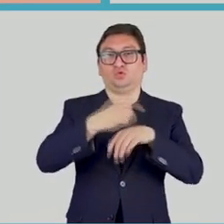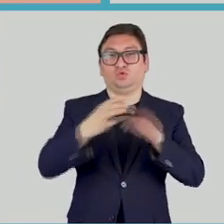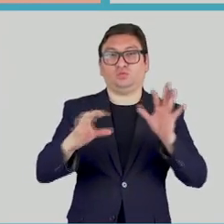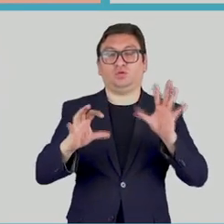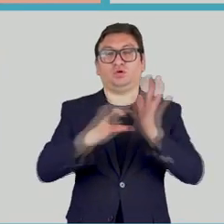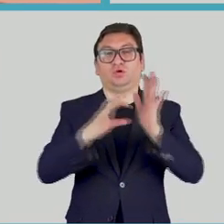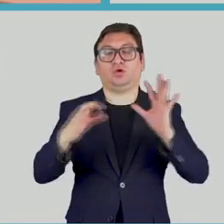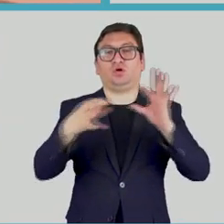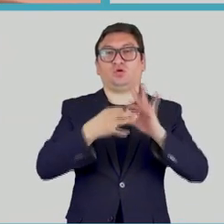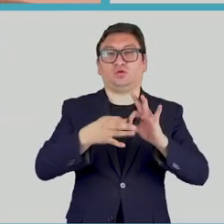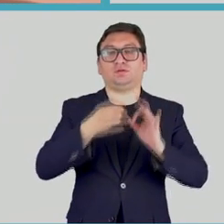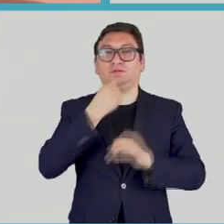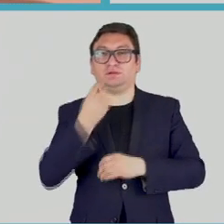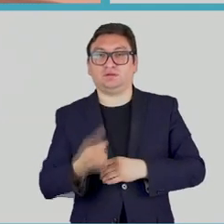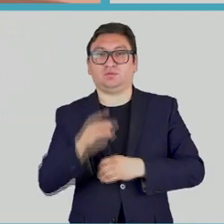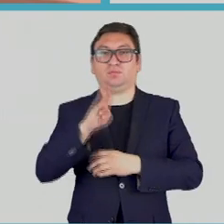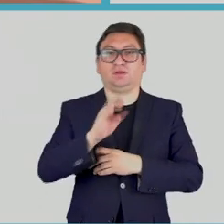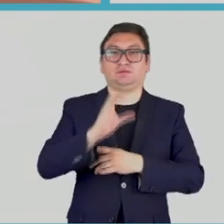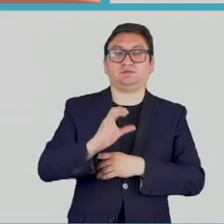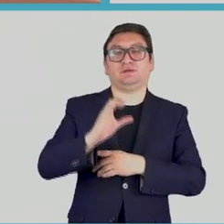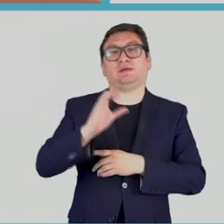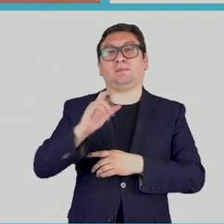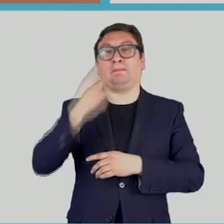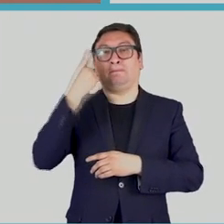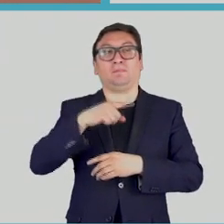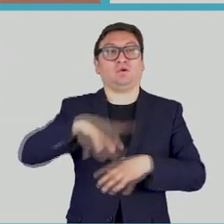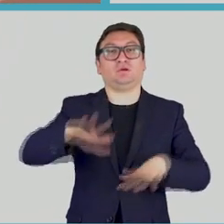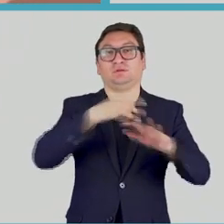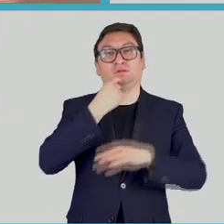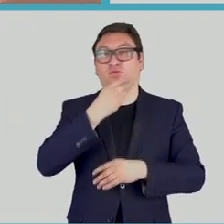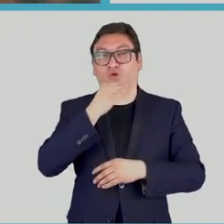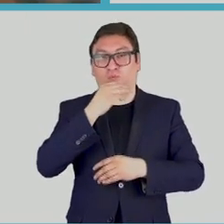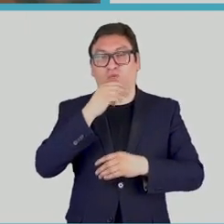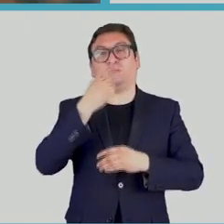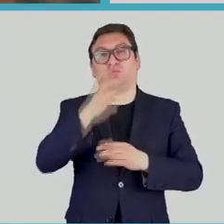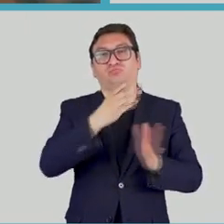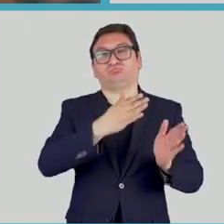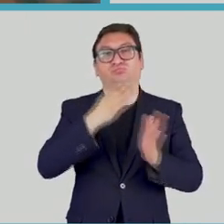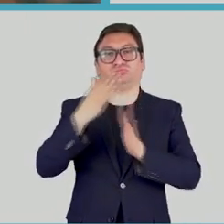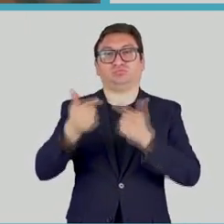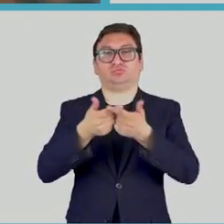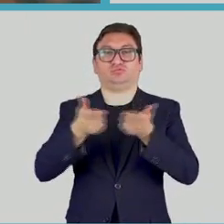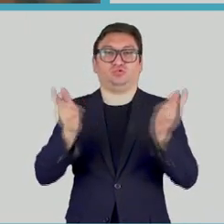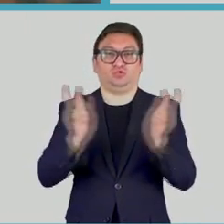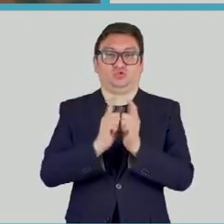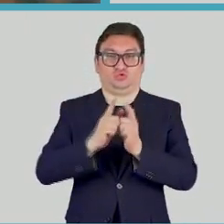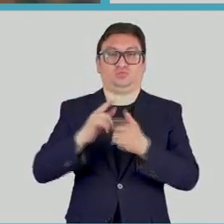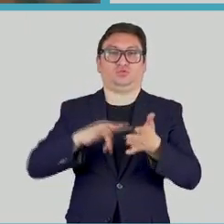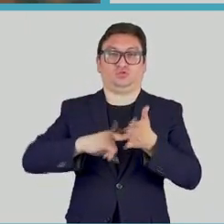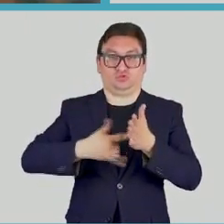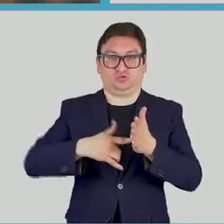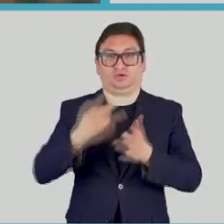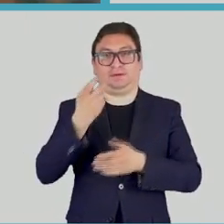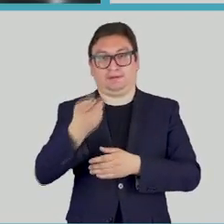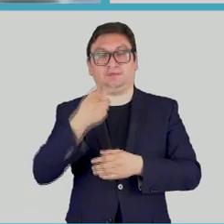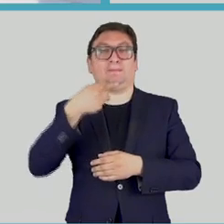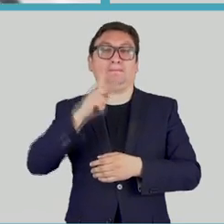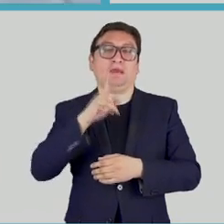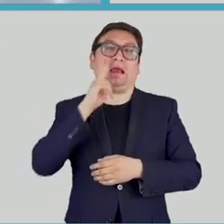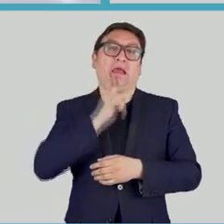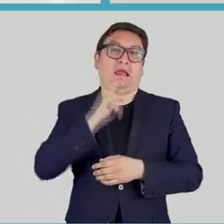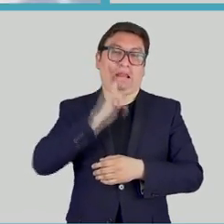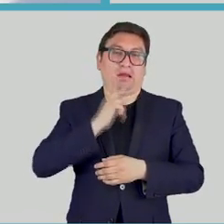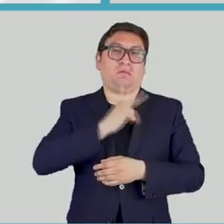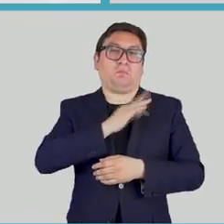sabemos clasificación BC no aptas para todo público si ha tenido que agruparlas en ese horario pero